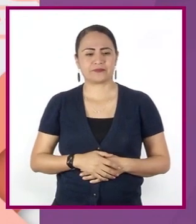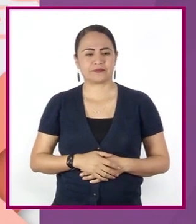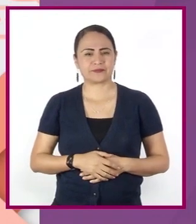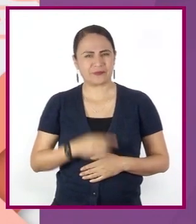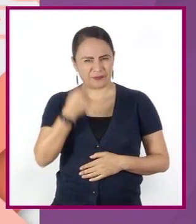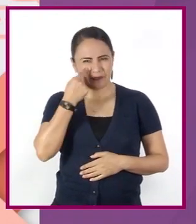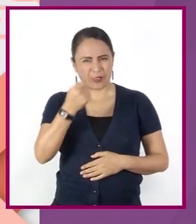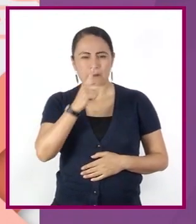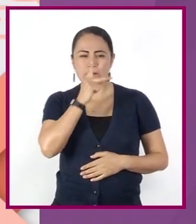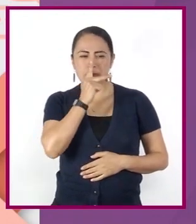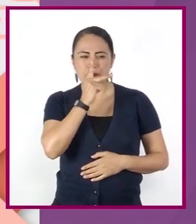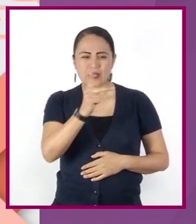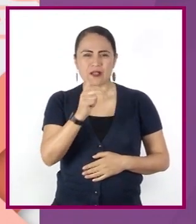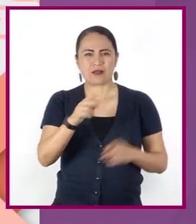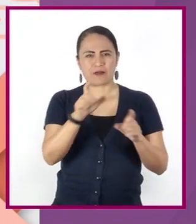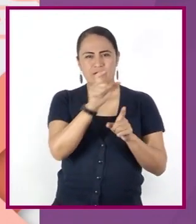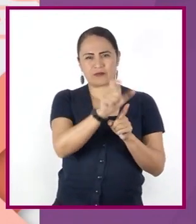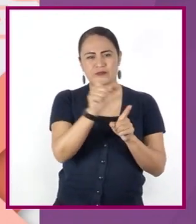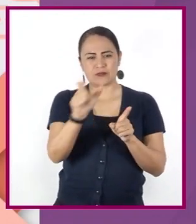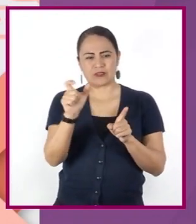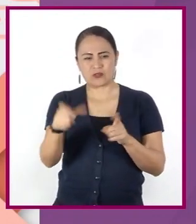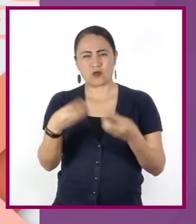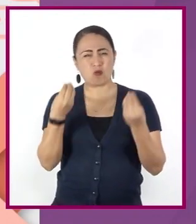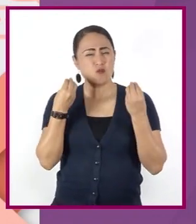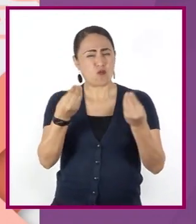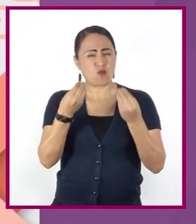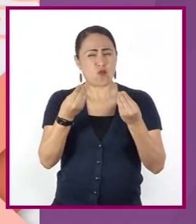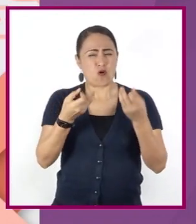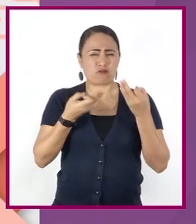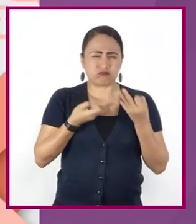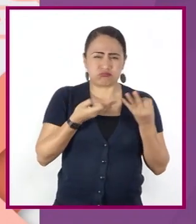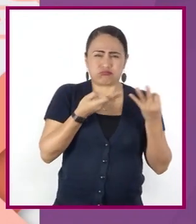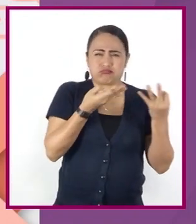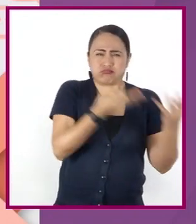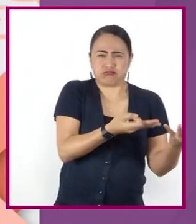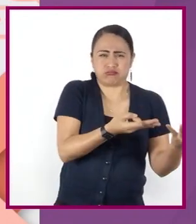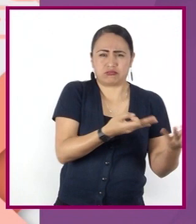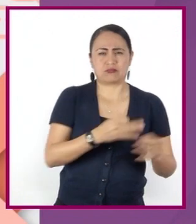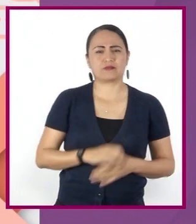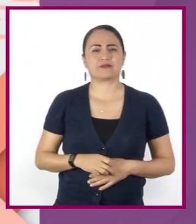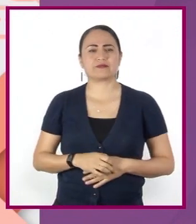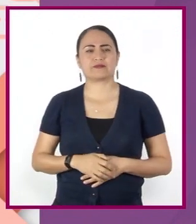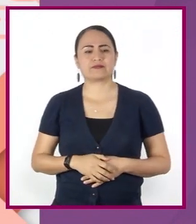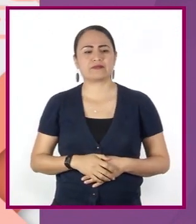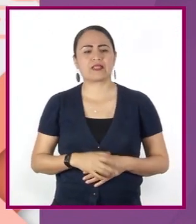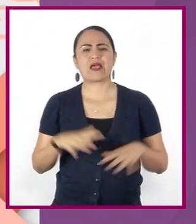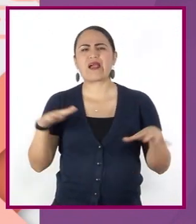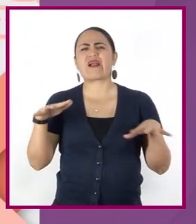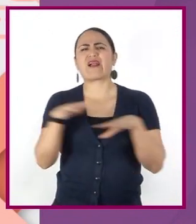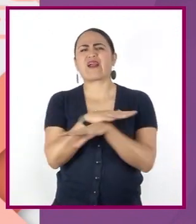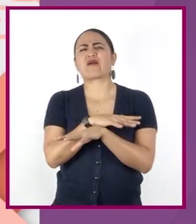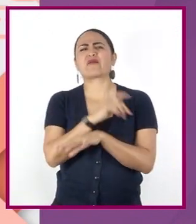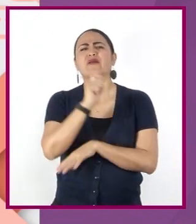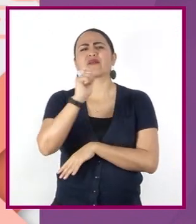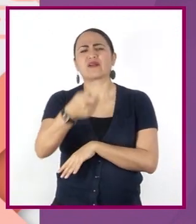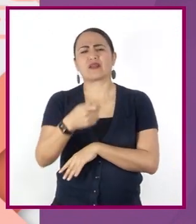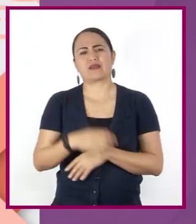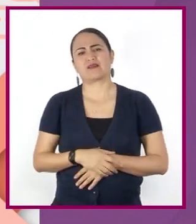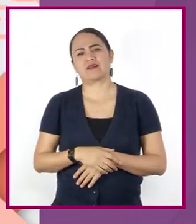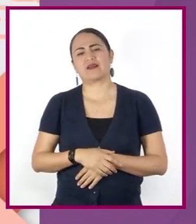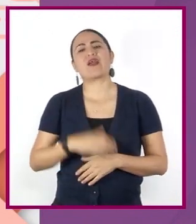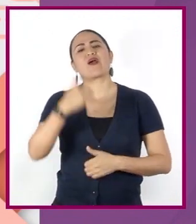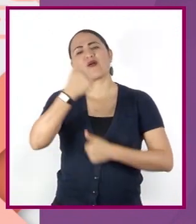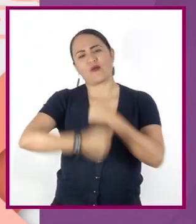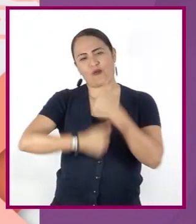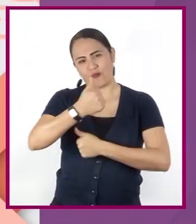cuenta, la frase adjetiva es sumamente atrayente. ¿Qué es lo que está modificando? A la